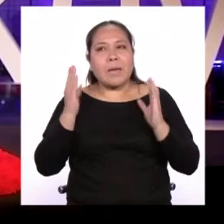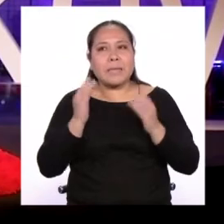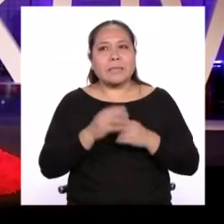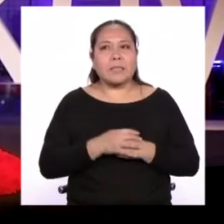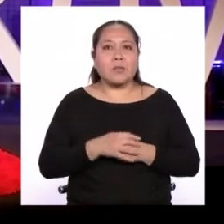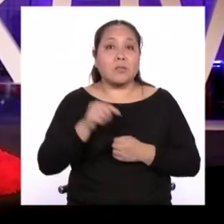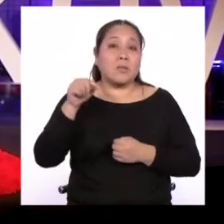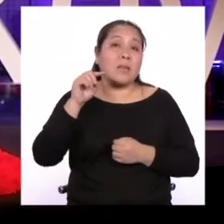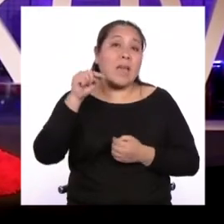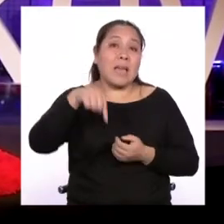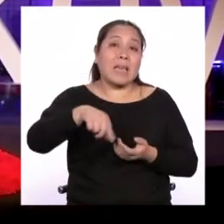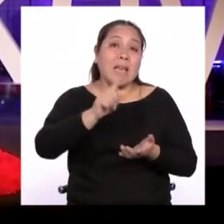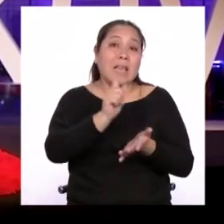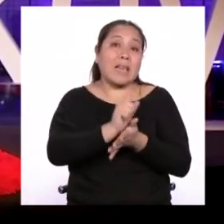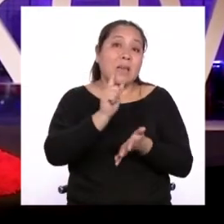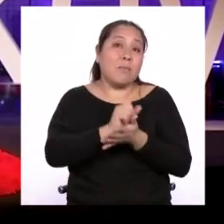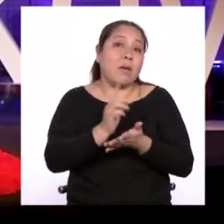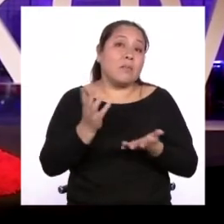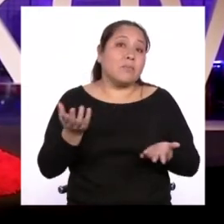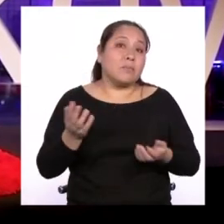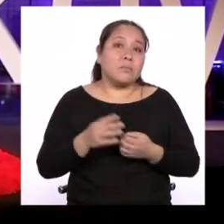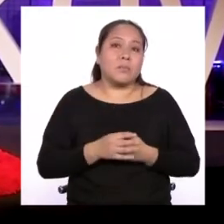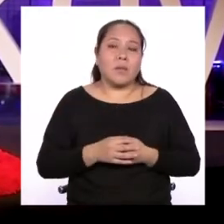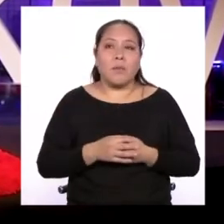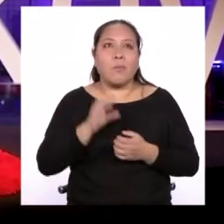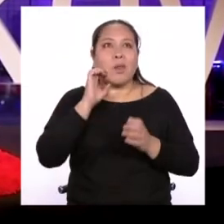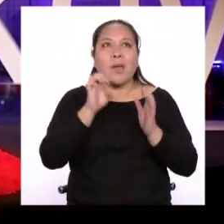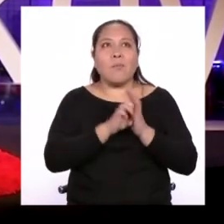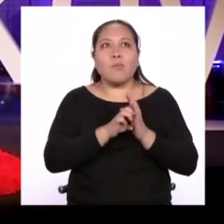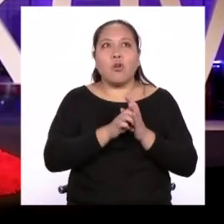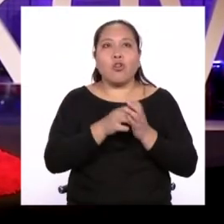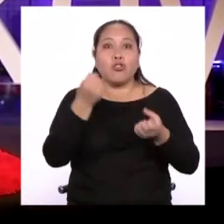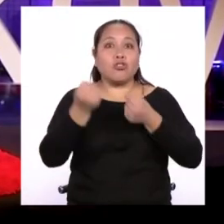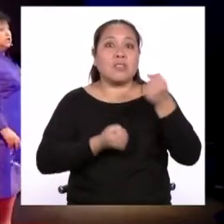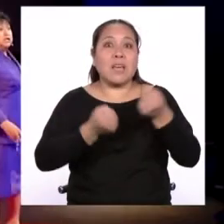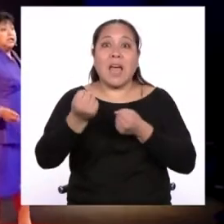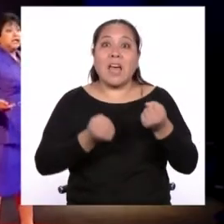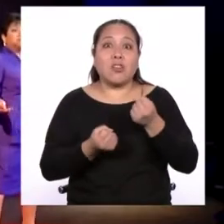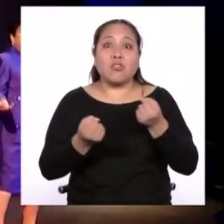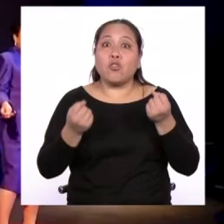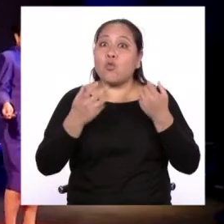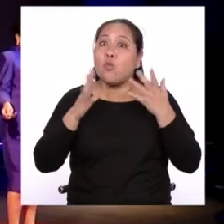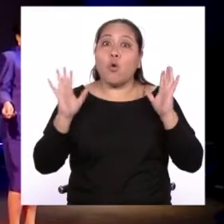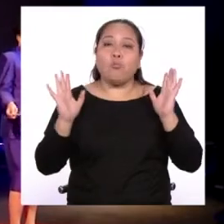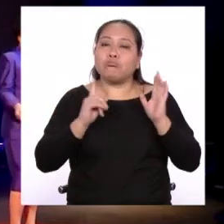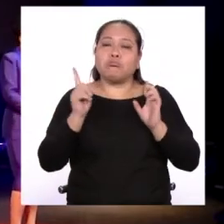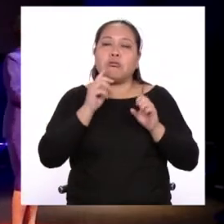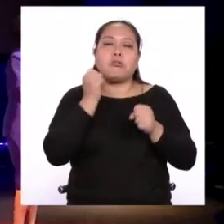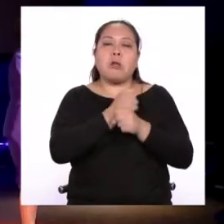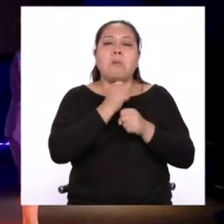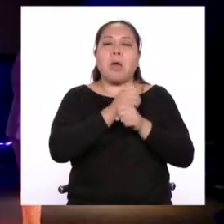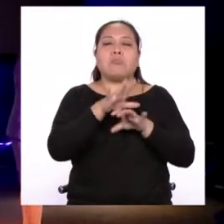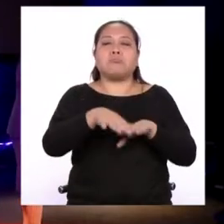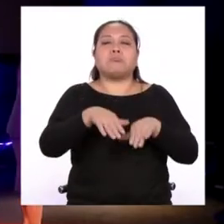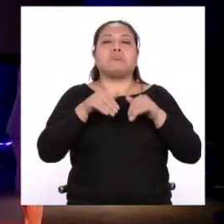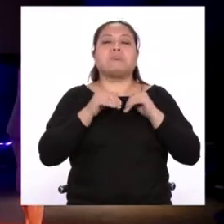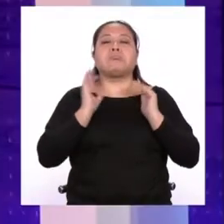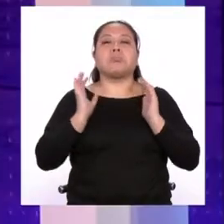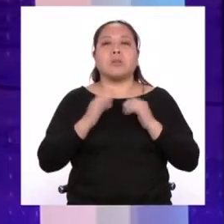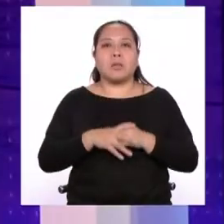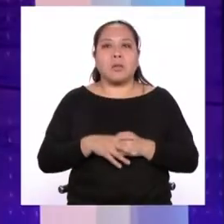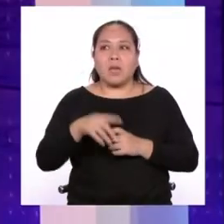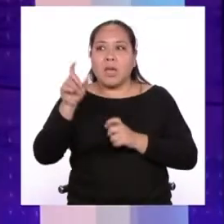como si en Lima hubiera una huelga de carros, la hemoglobina, y las personas, el